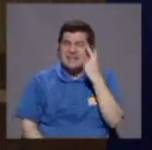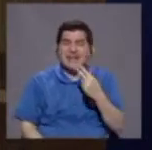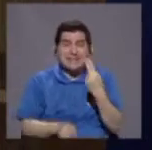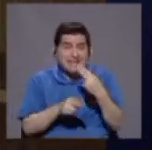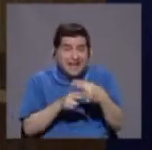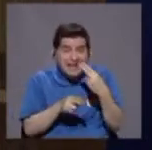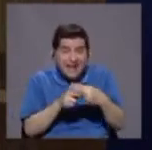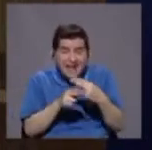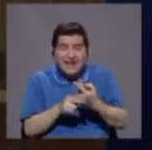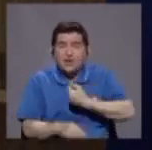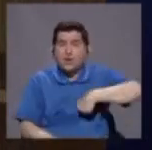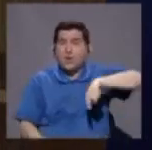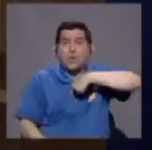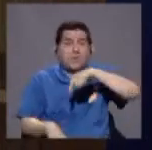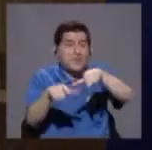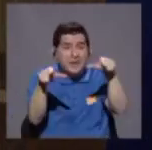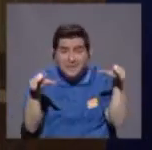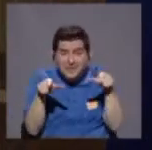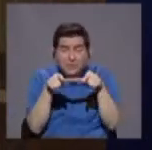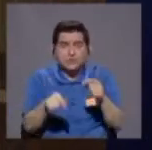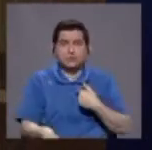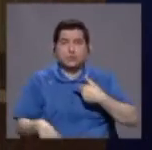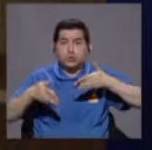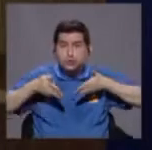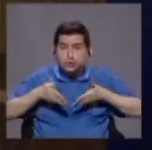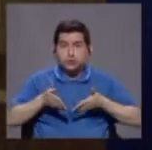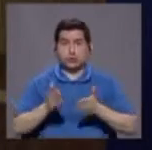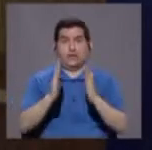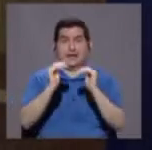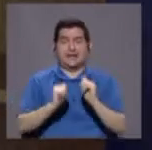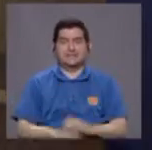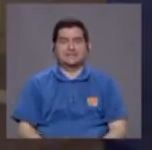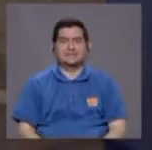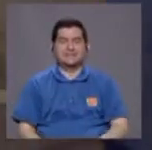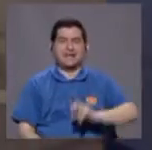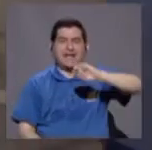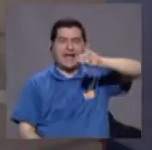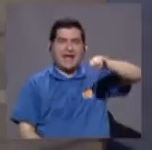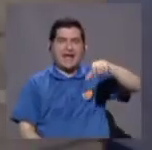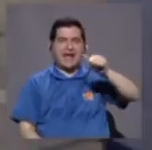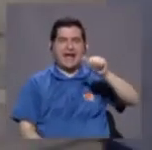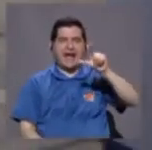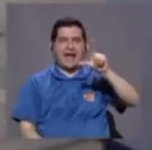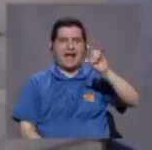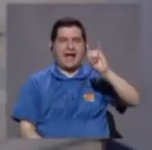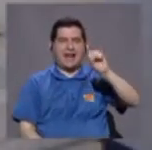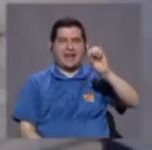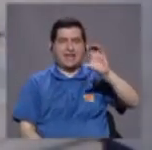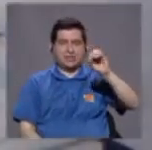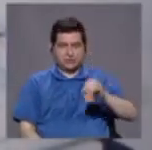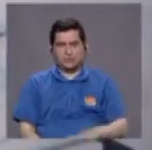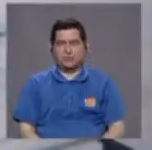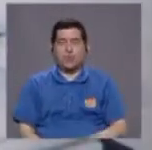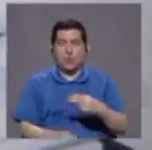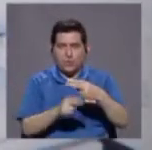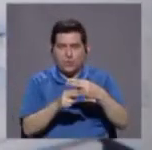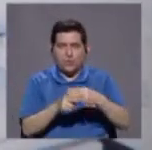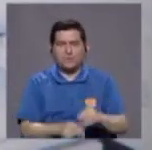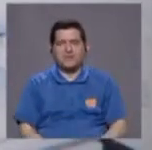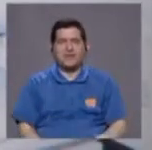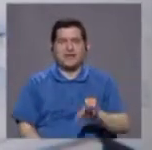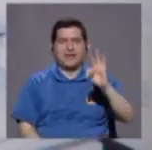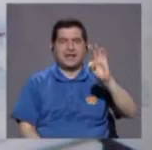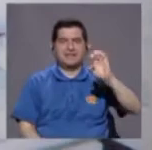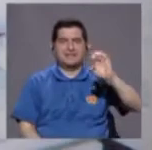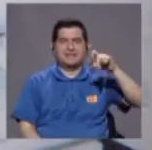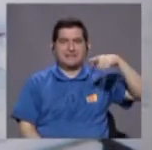nombre de nuestros poblados. Yo nací en Jalisco, en un poblado que se llama Tepatitlán, y